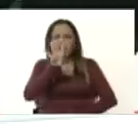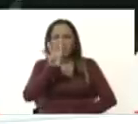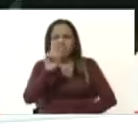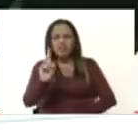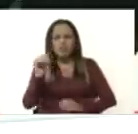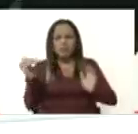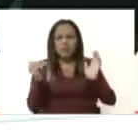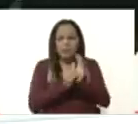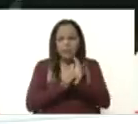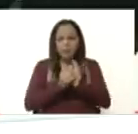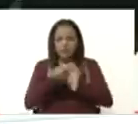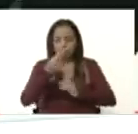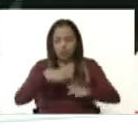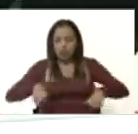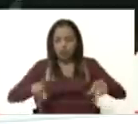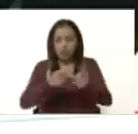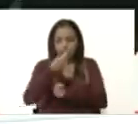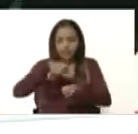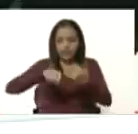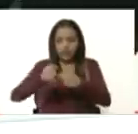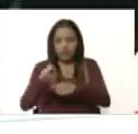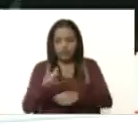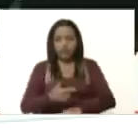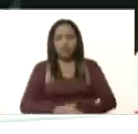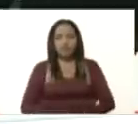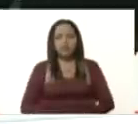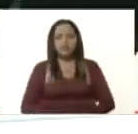mil comercios